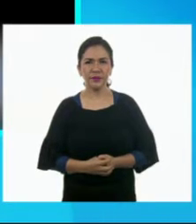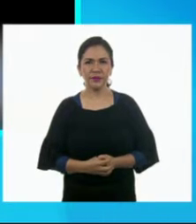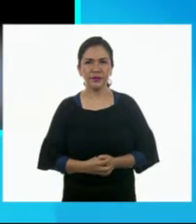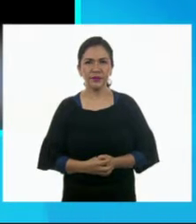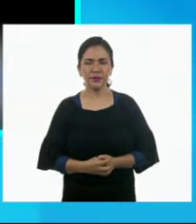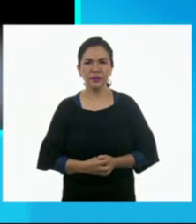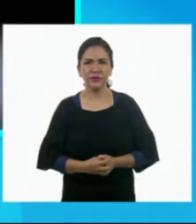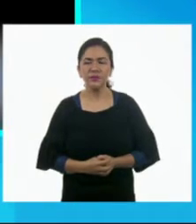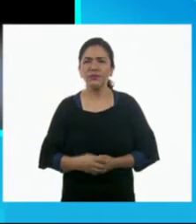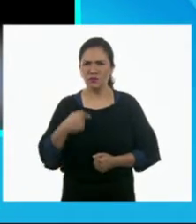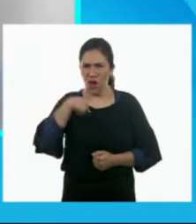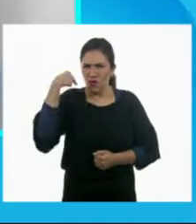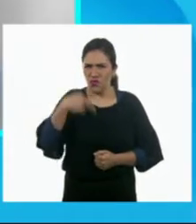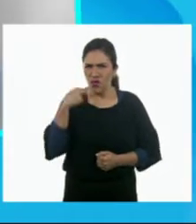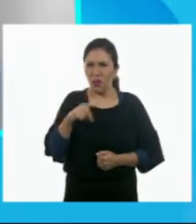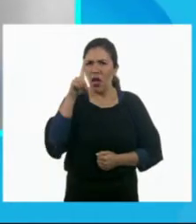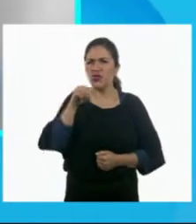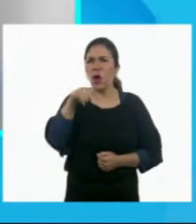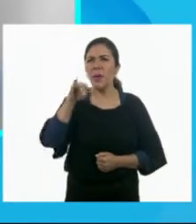¡Domingo Hilario Sánchez, buen rostro!